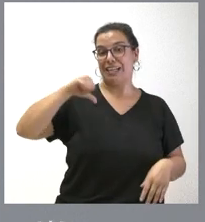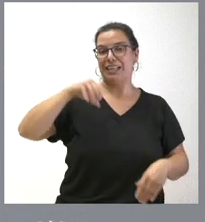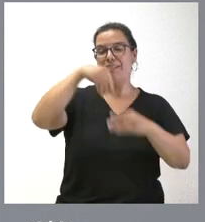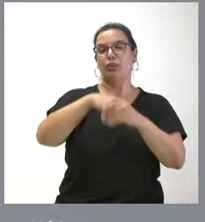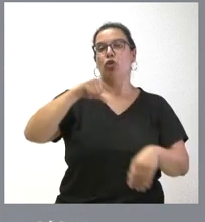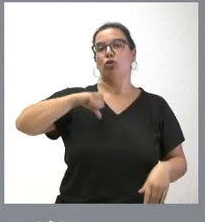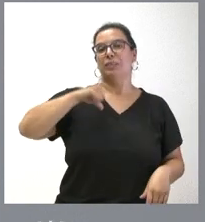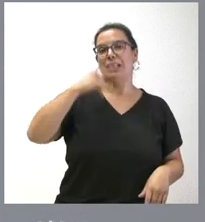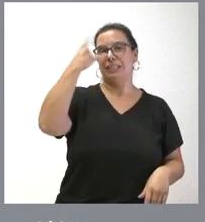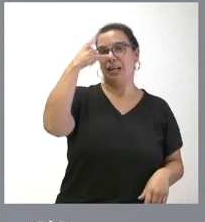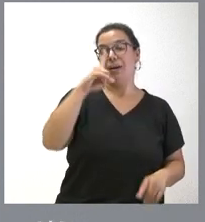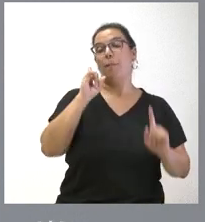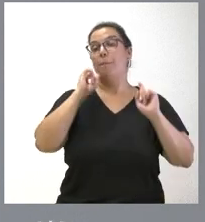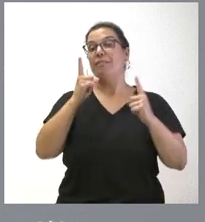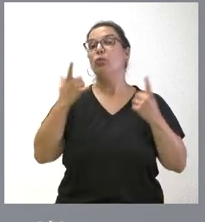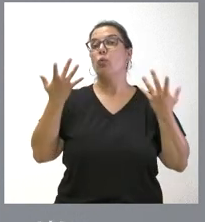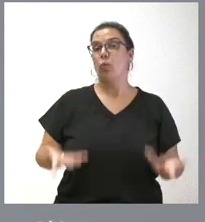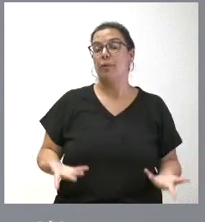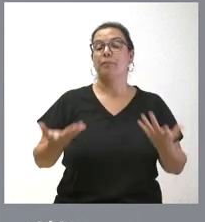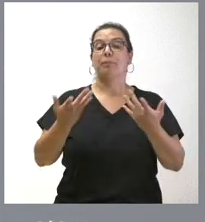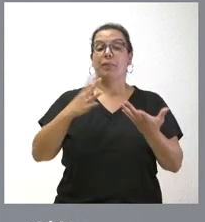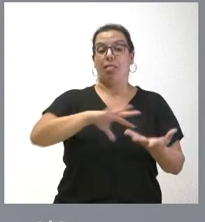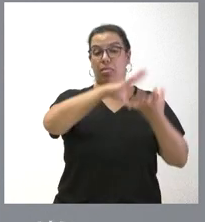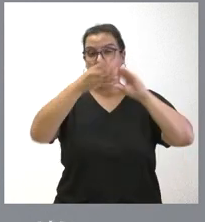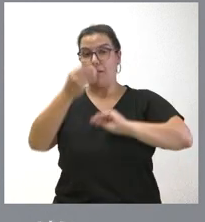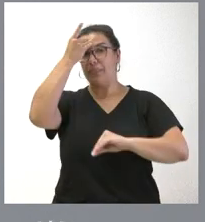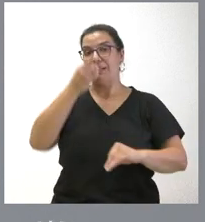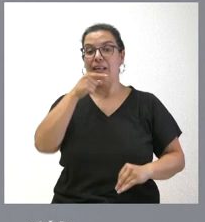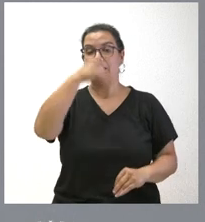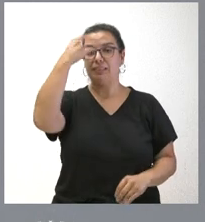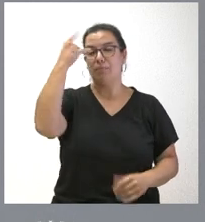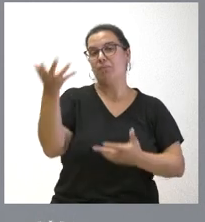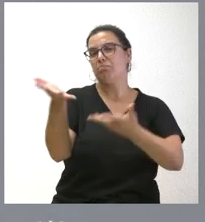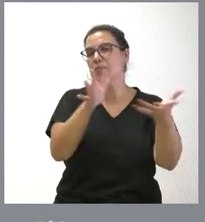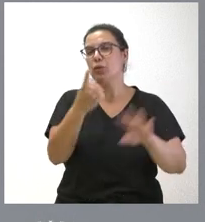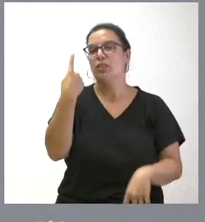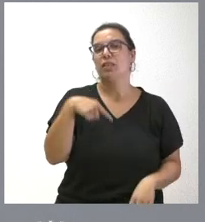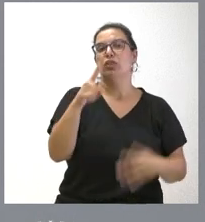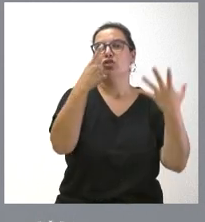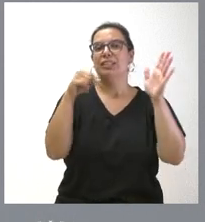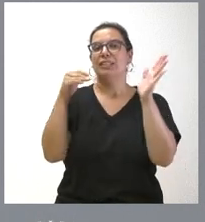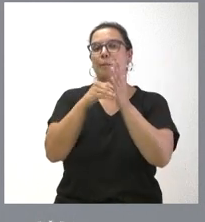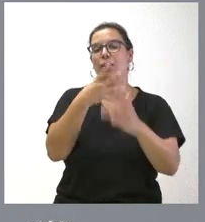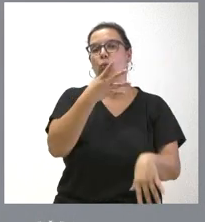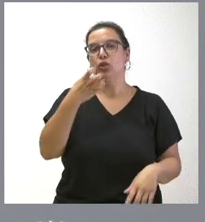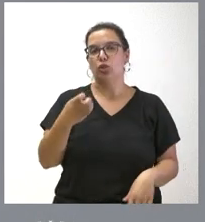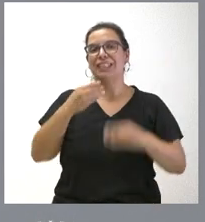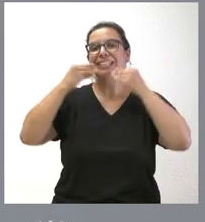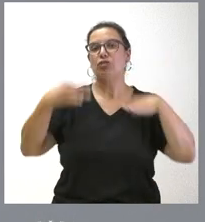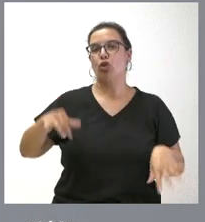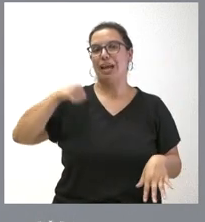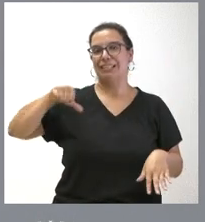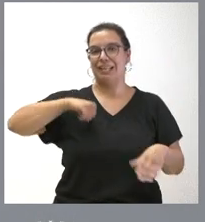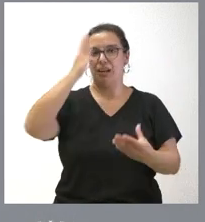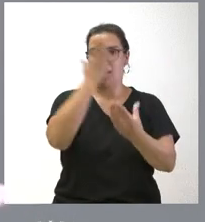la previsión es que se digitalicen en Salamanca en torno a 160.400 historias clínicas